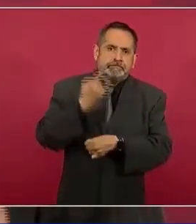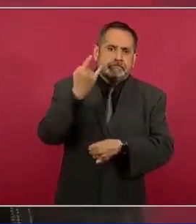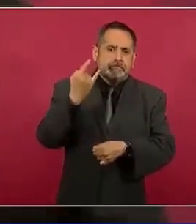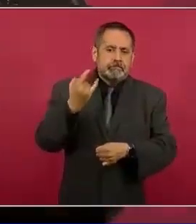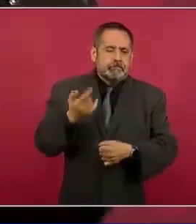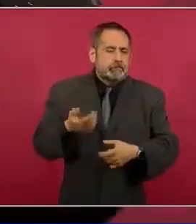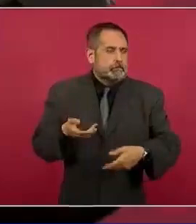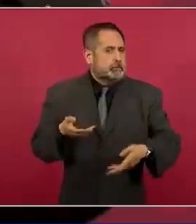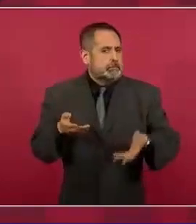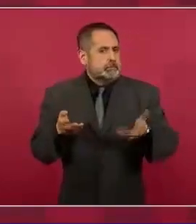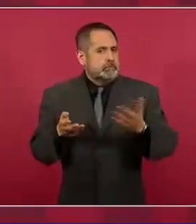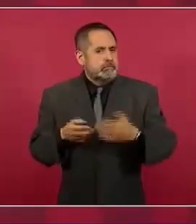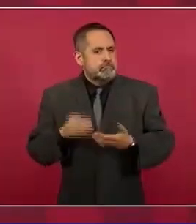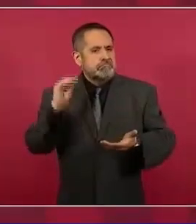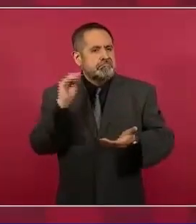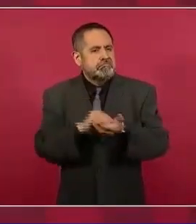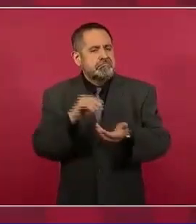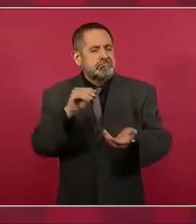Desde luego sigue